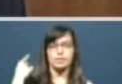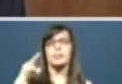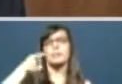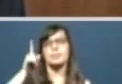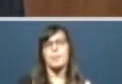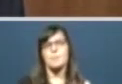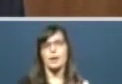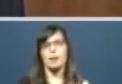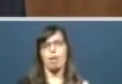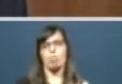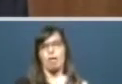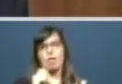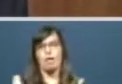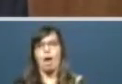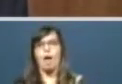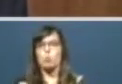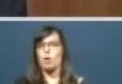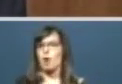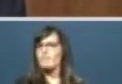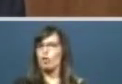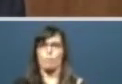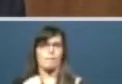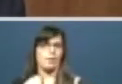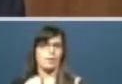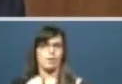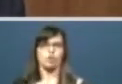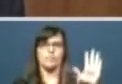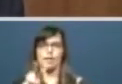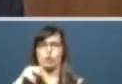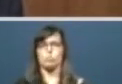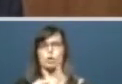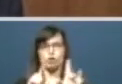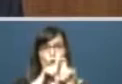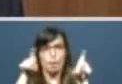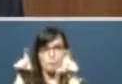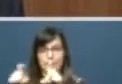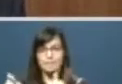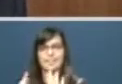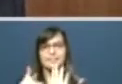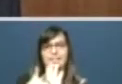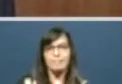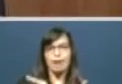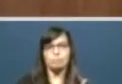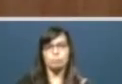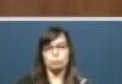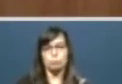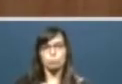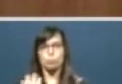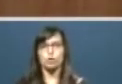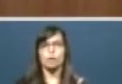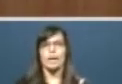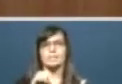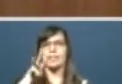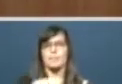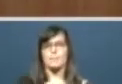se concedieron ayudas a fondo perdido a 62 proyectos empresariales que han supuesto la concesión de subvenciones por casi 13 millones